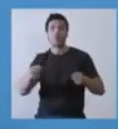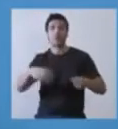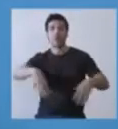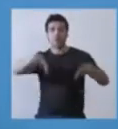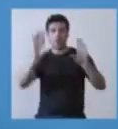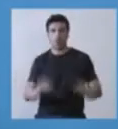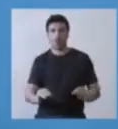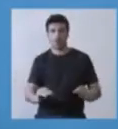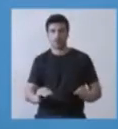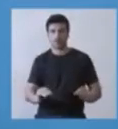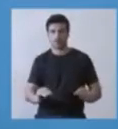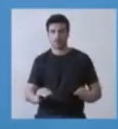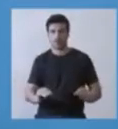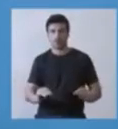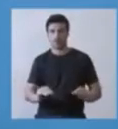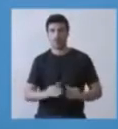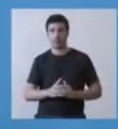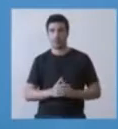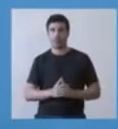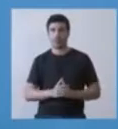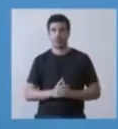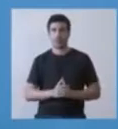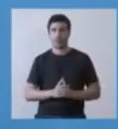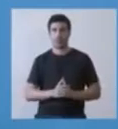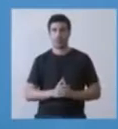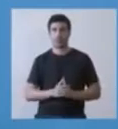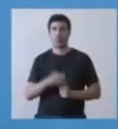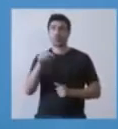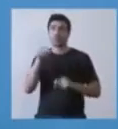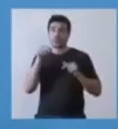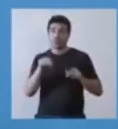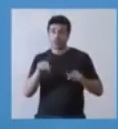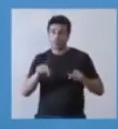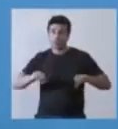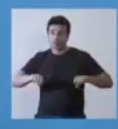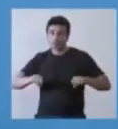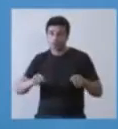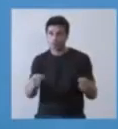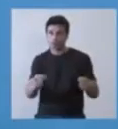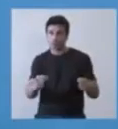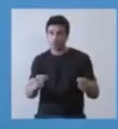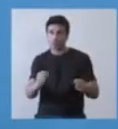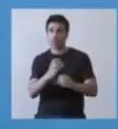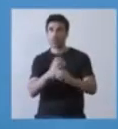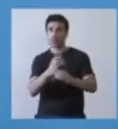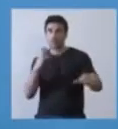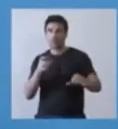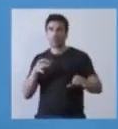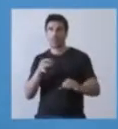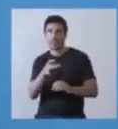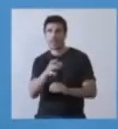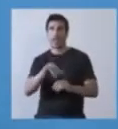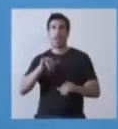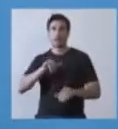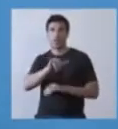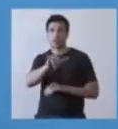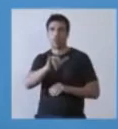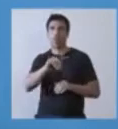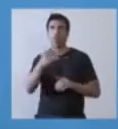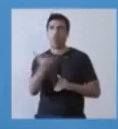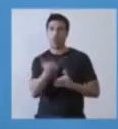con respecto a esto quiero aclarar que es en función de que queremos